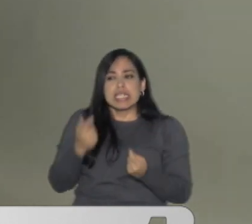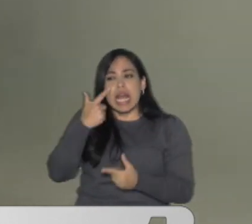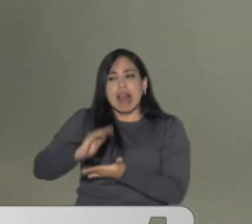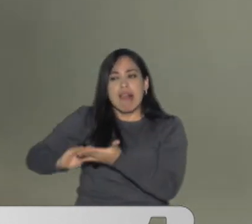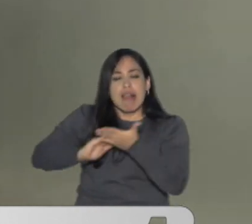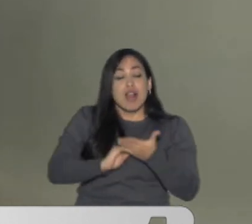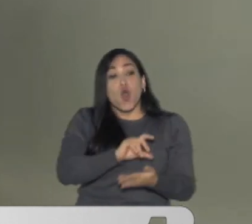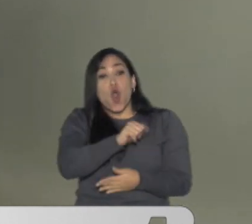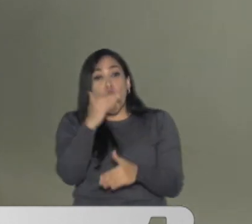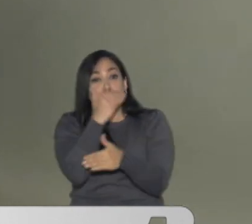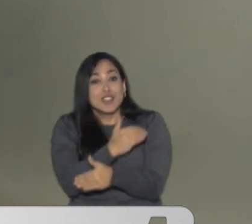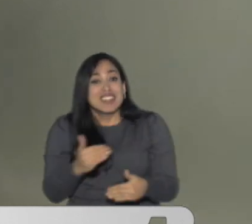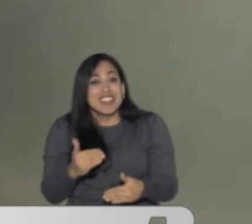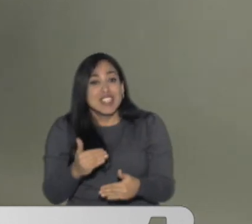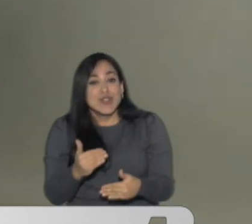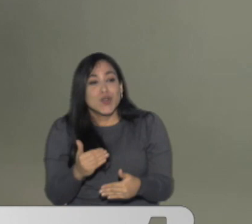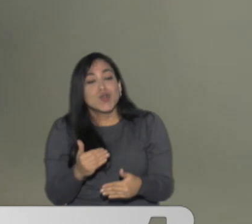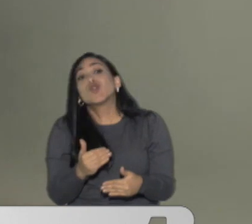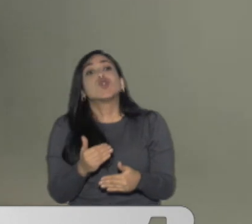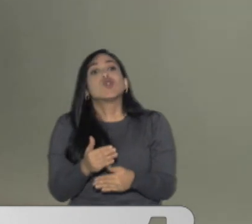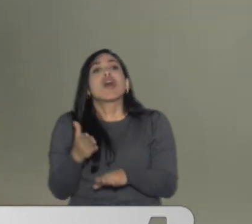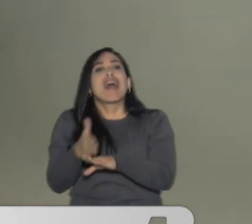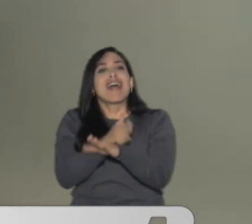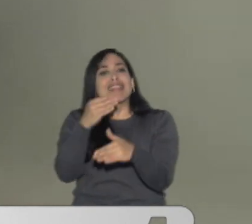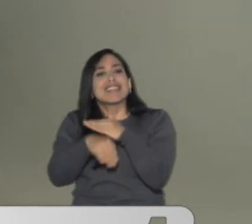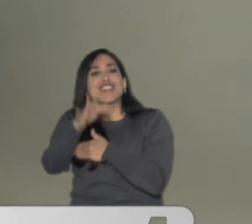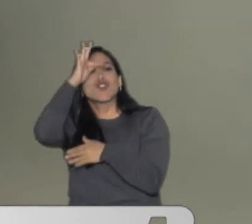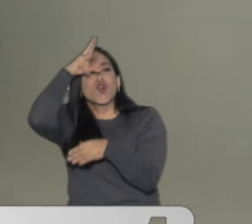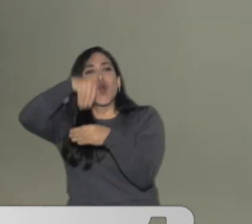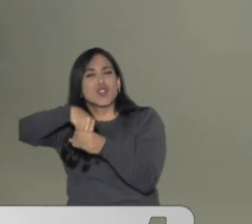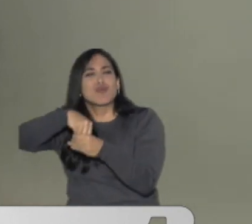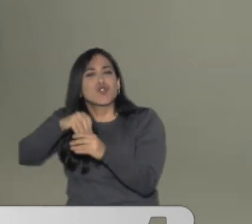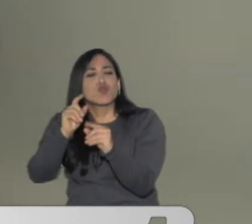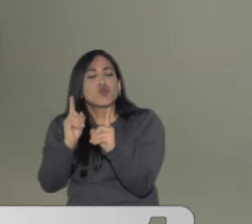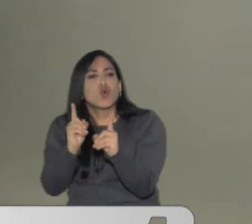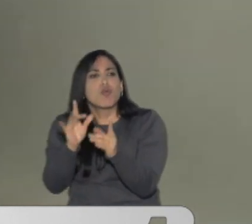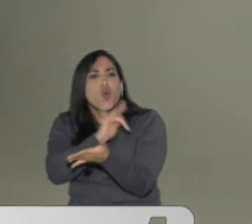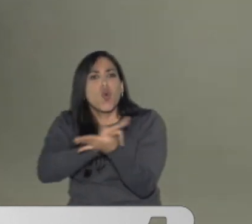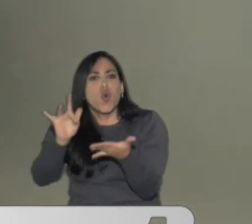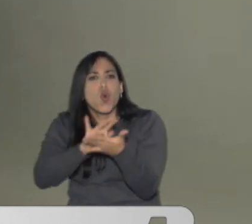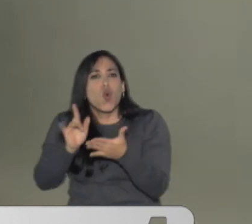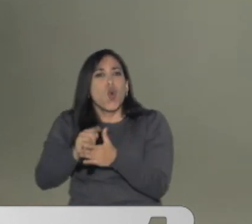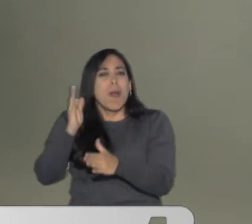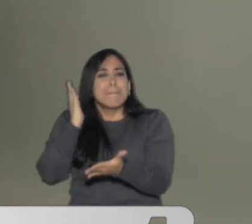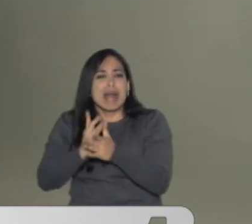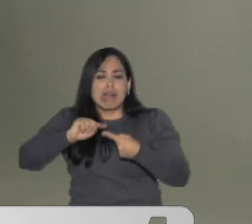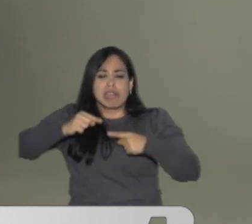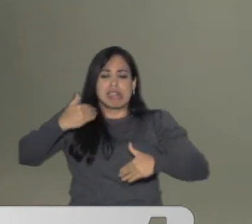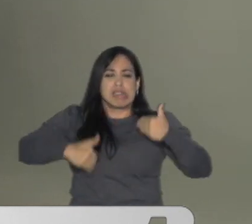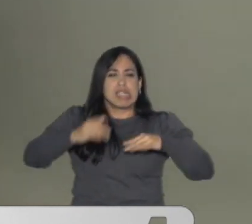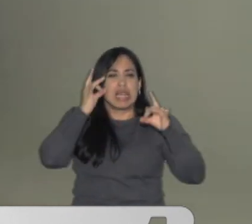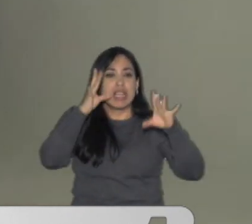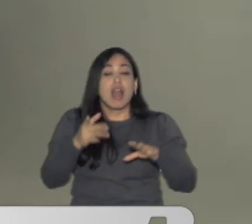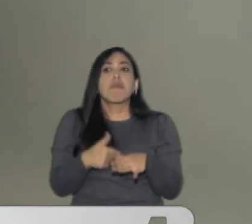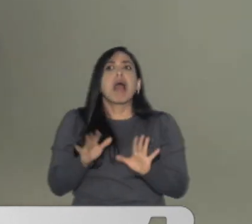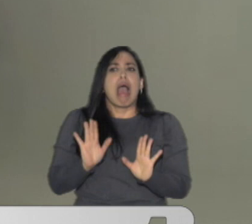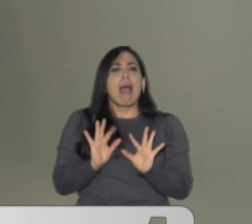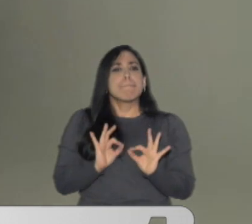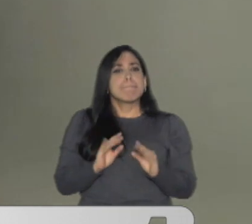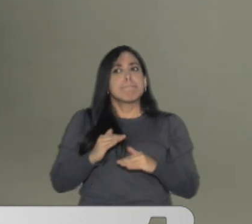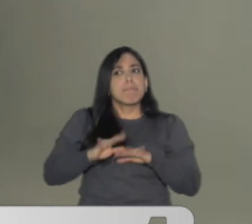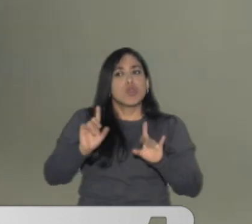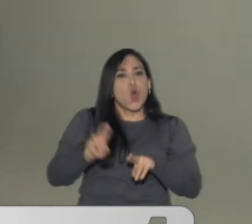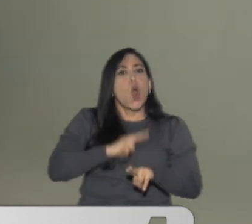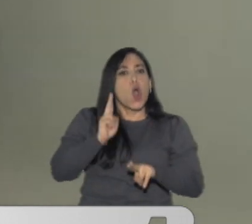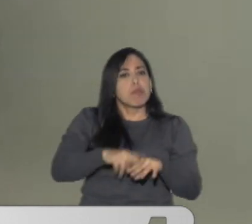Los otros menores que habían ingresado por emergencias y trauma permanecieron estables, se